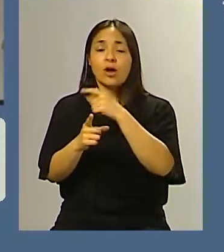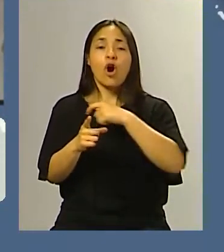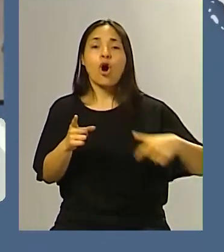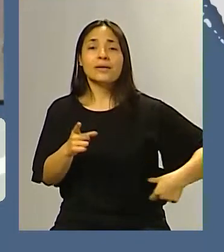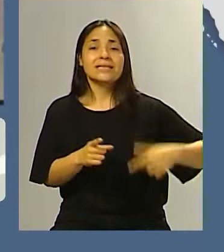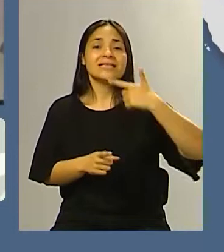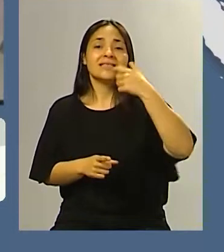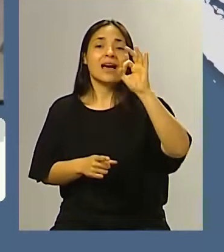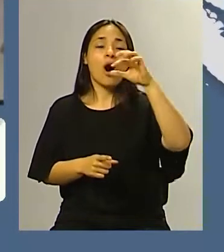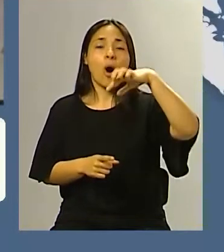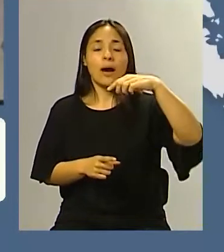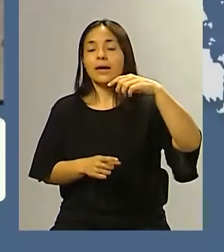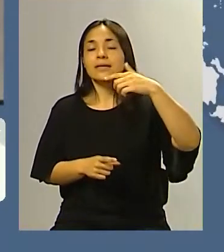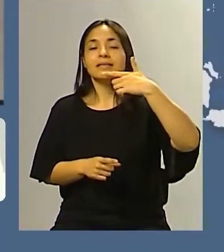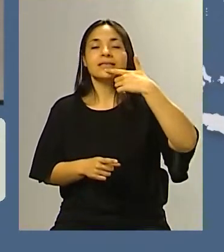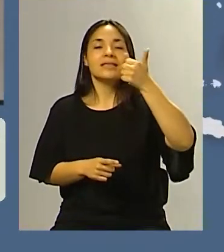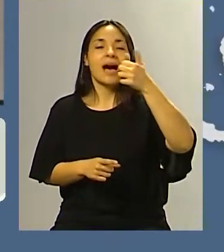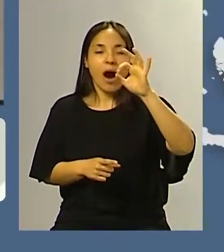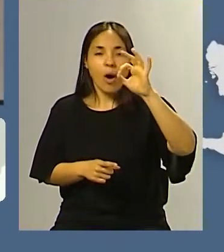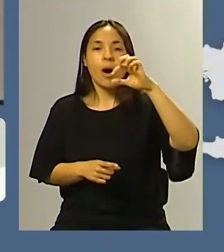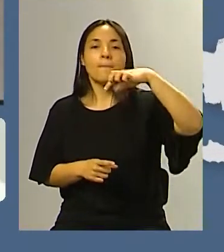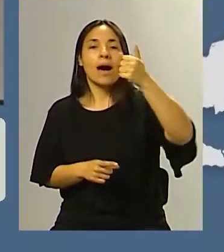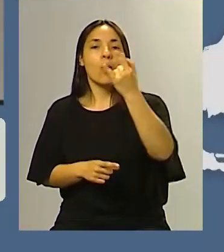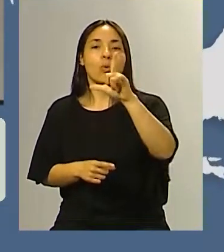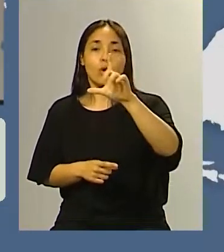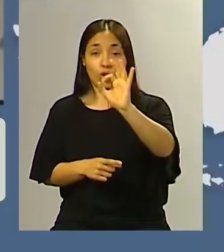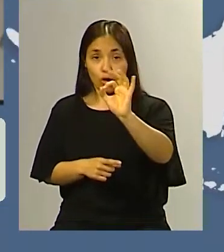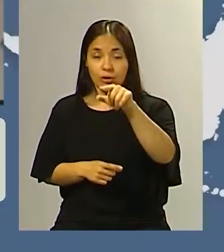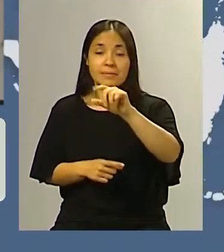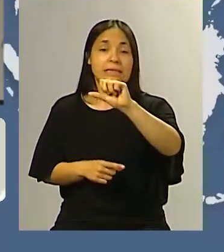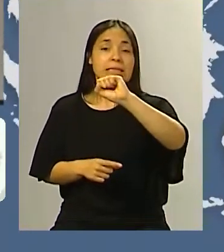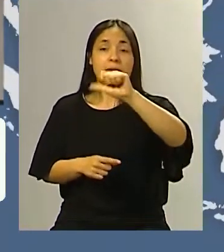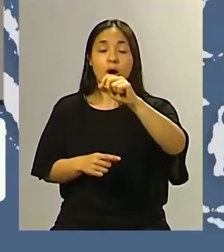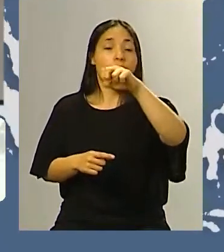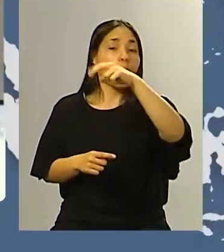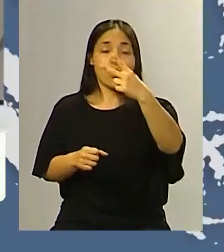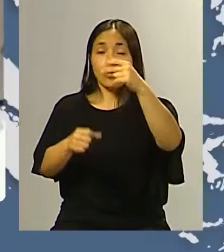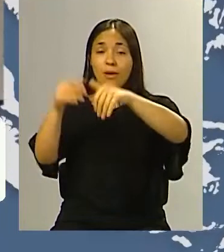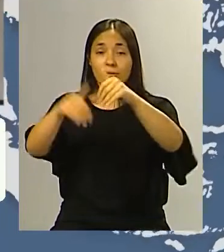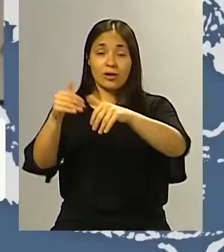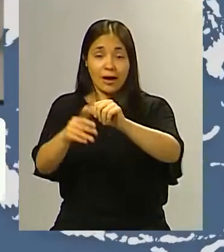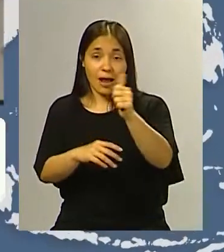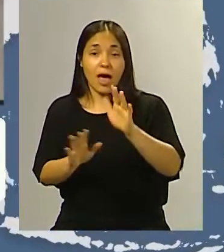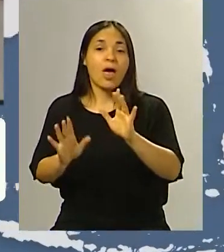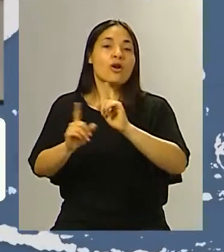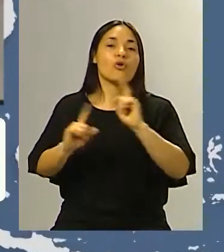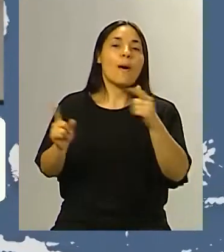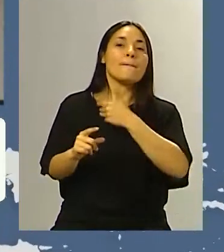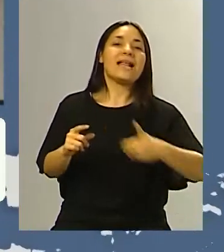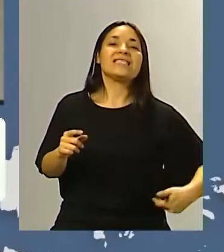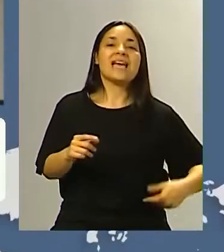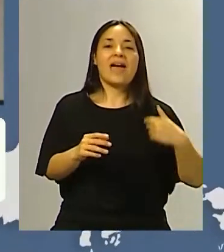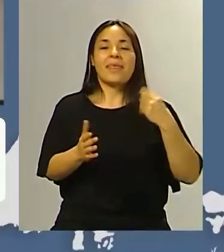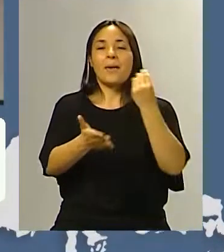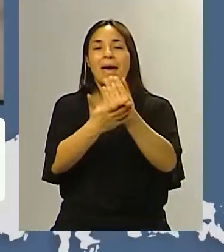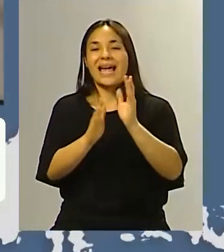San Pablo en segunda vuelta, no es que no van a querer ser o ir por la presidencia de Brasil.